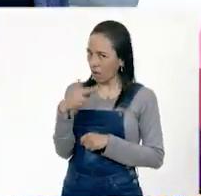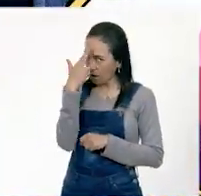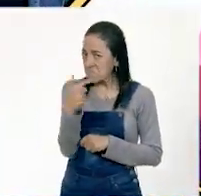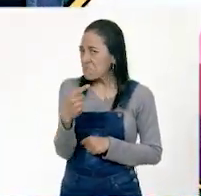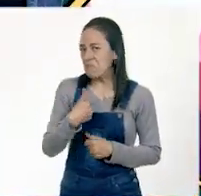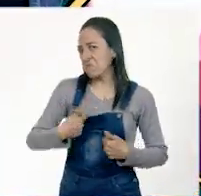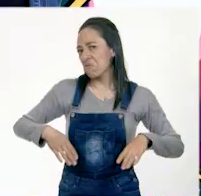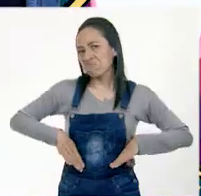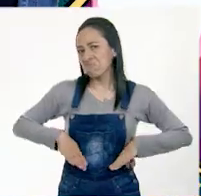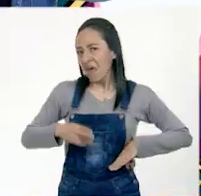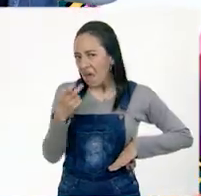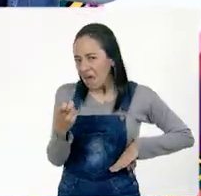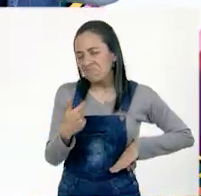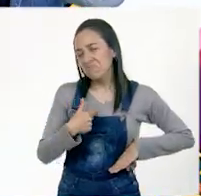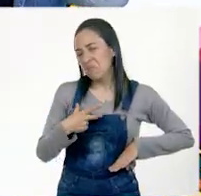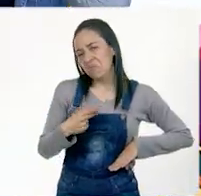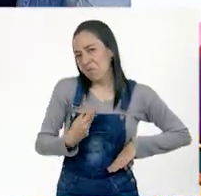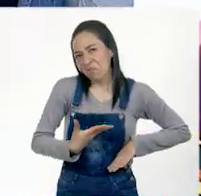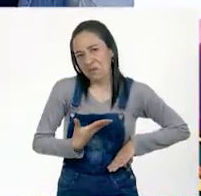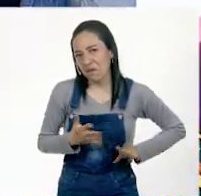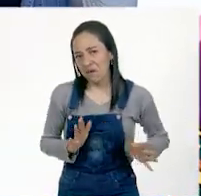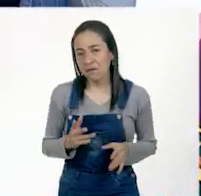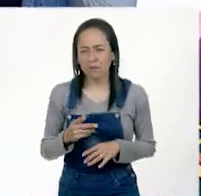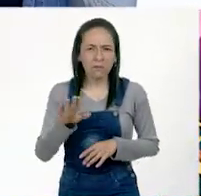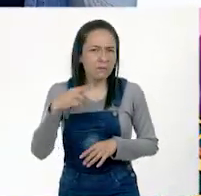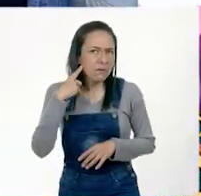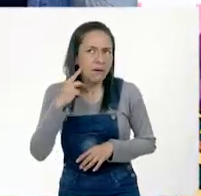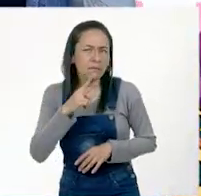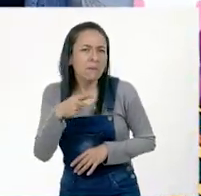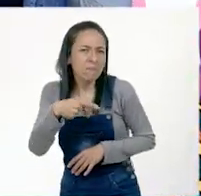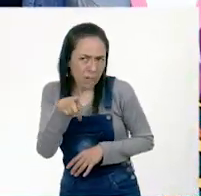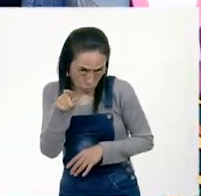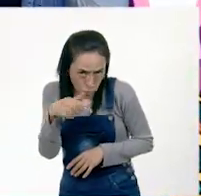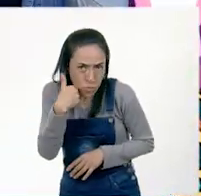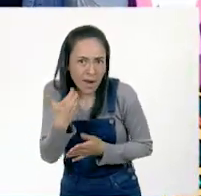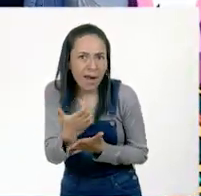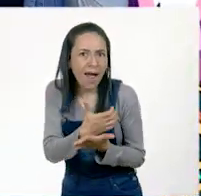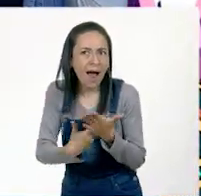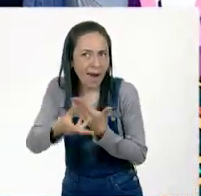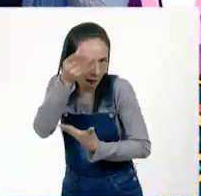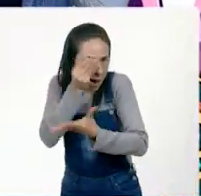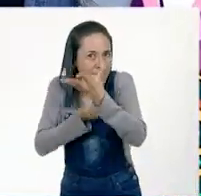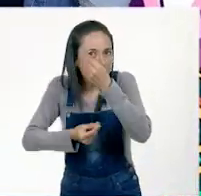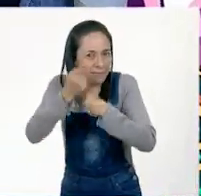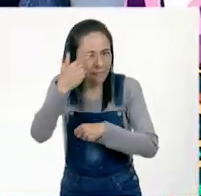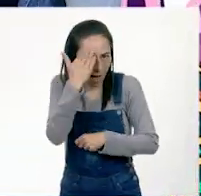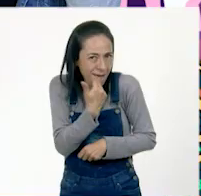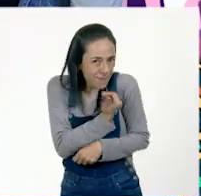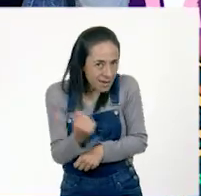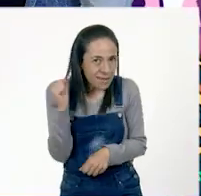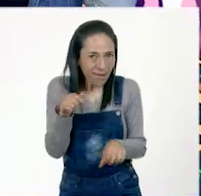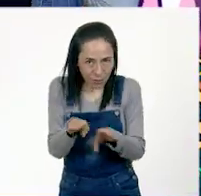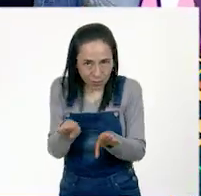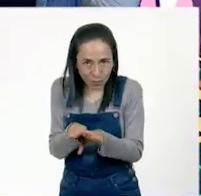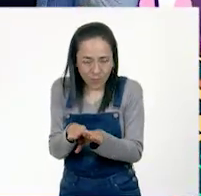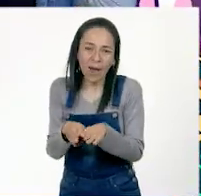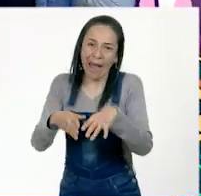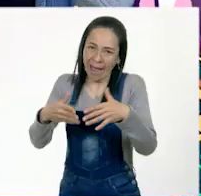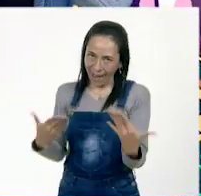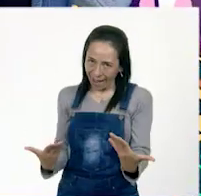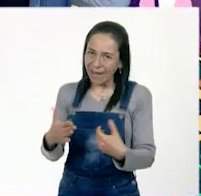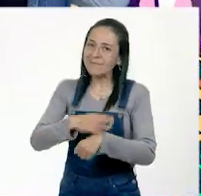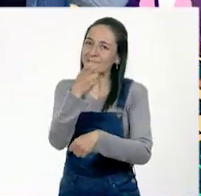tienes ganas de desarrollarlas, ¿no? Por eso es muy bueno que vengas con nosotros en este